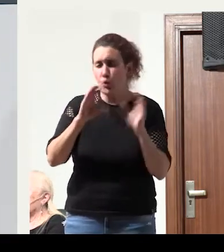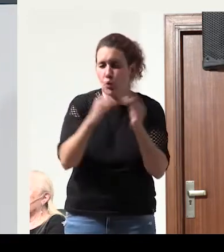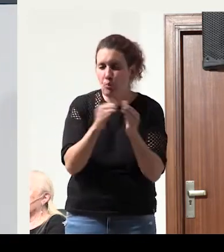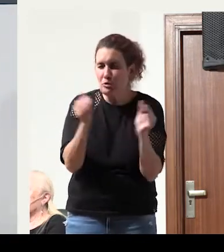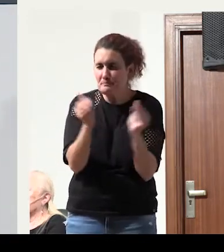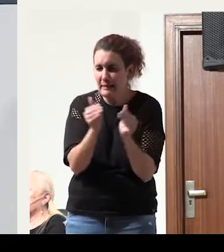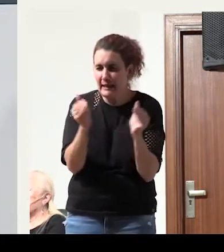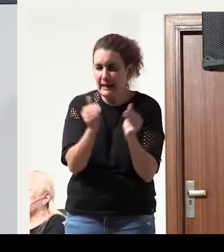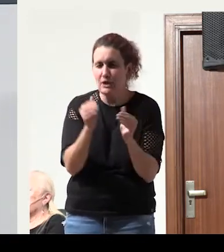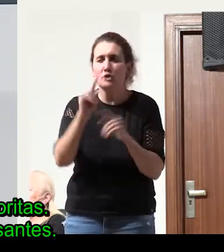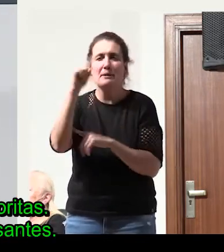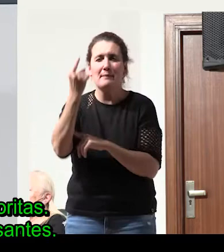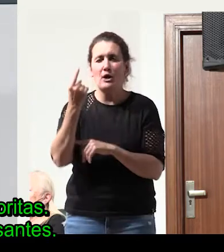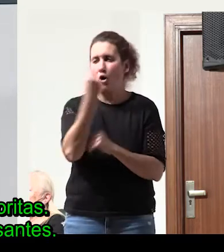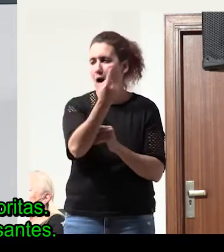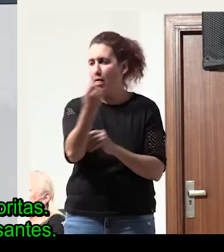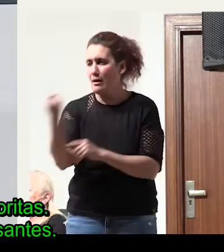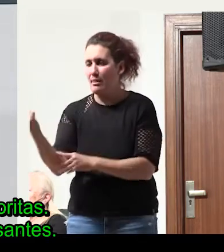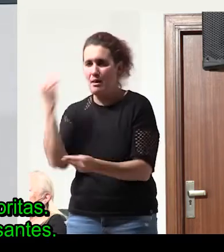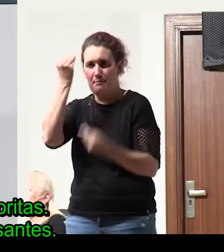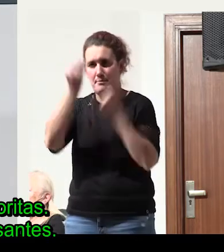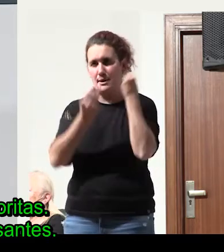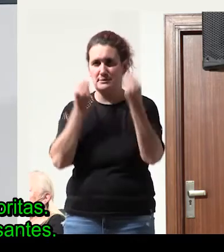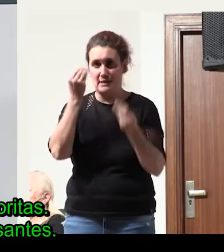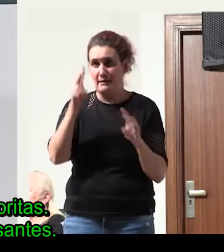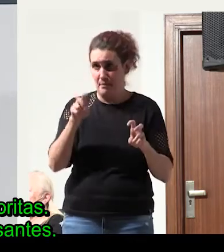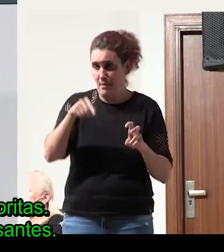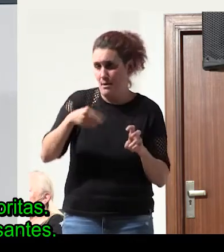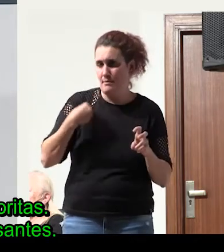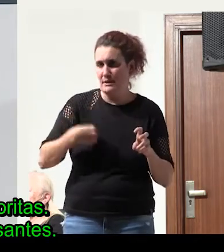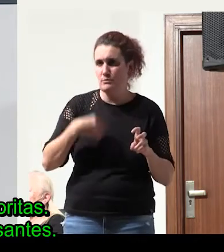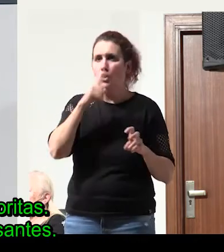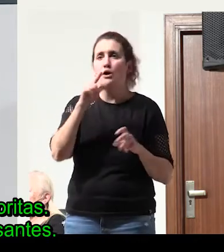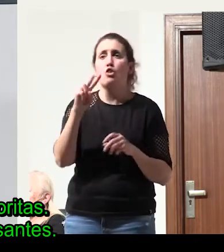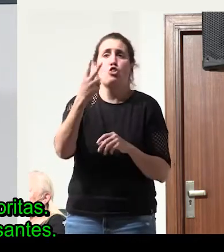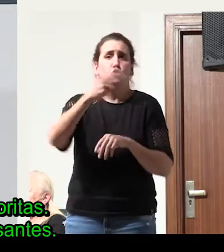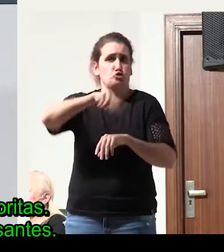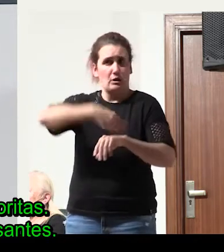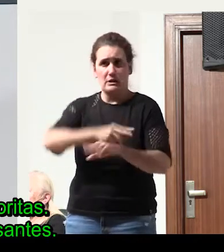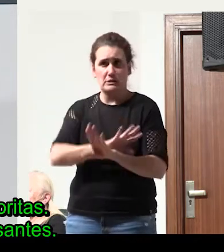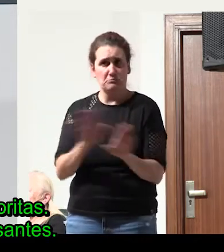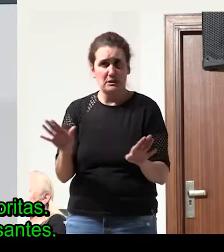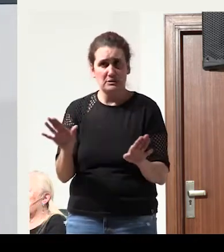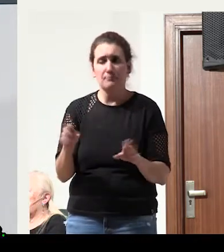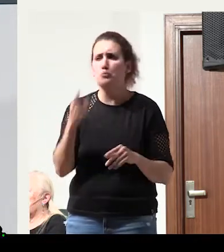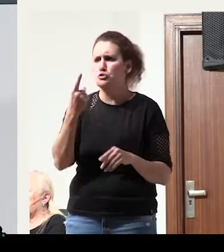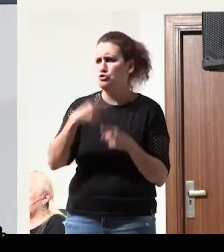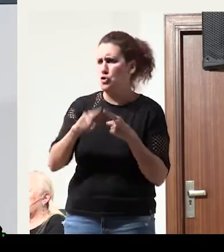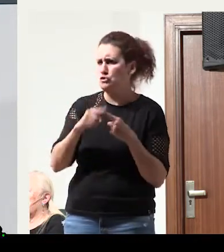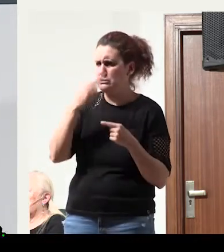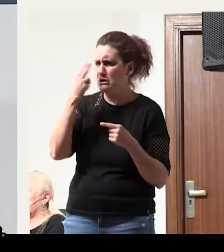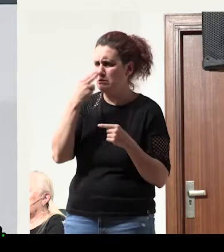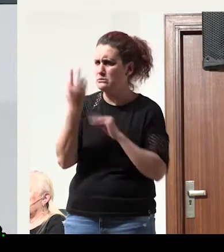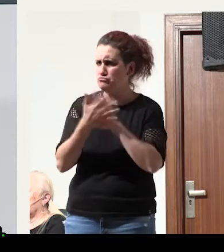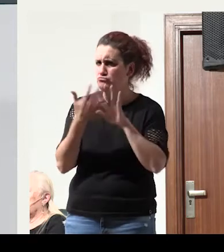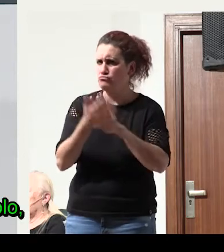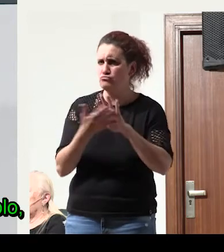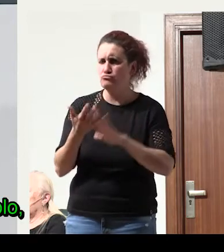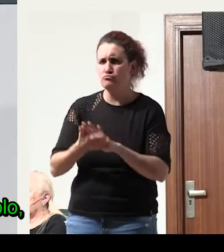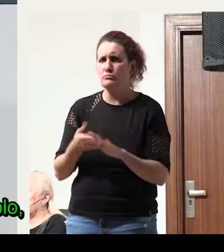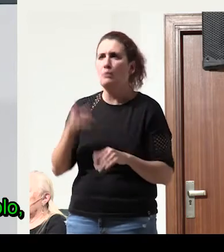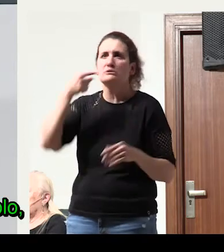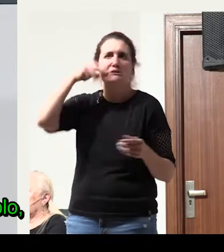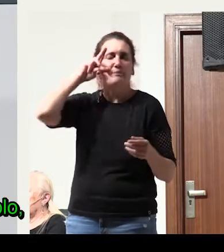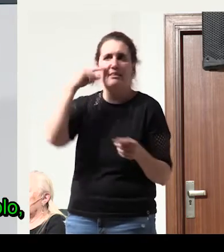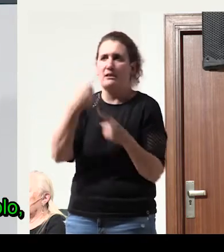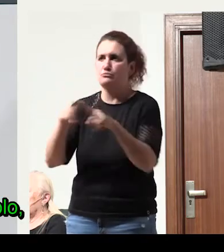pensar cada una sobre esto, y entonces, nada, hicimos dos horitas, ¿eh? Bueno, salieron cosas muy interesantes. Claro, había experiencias distintas. Había una